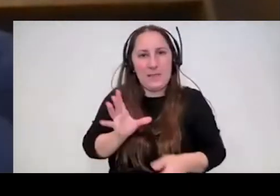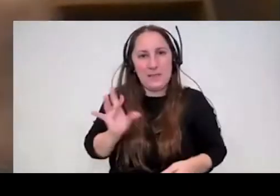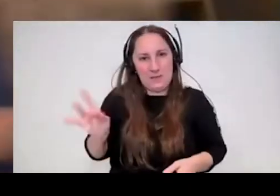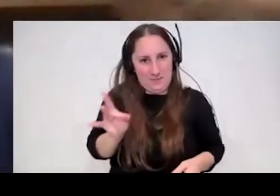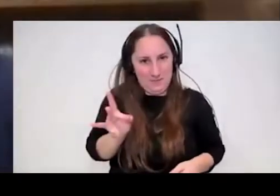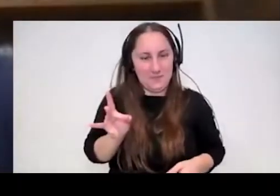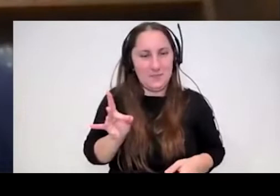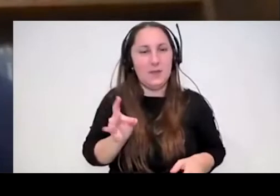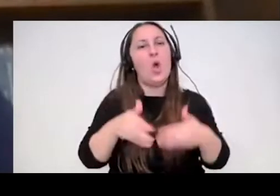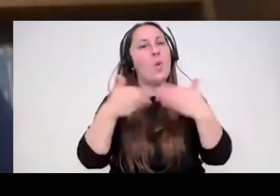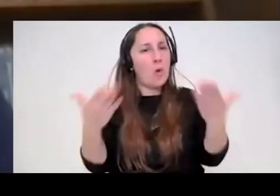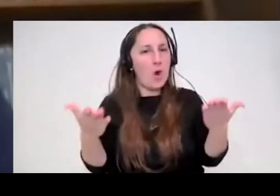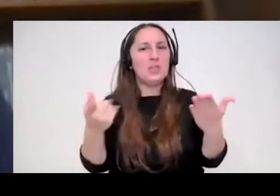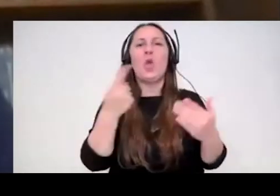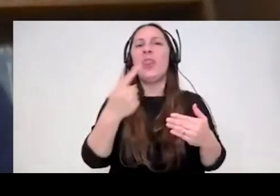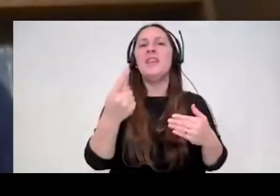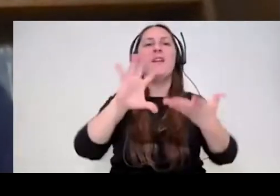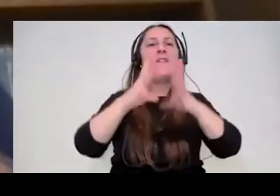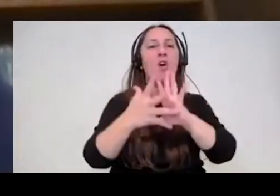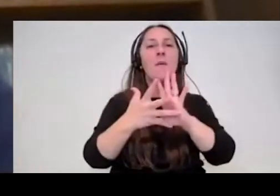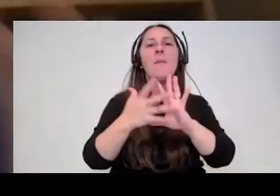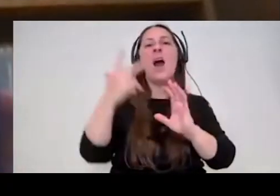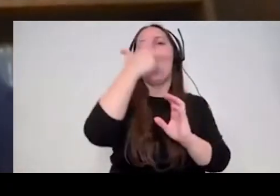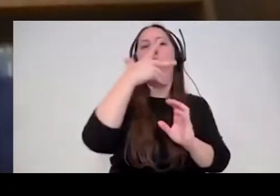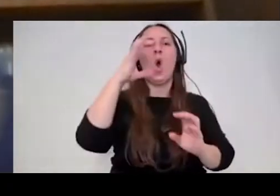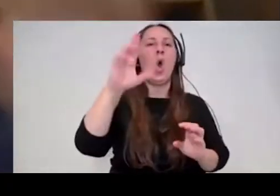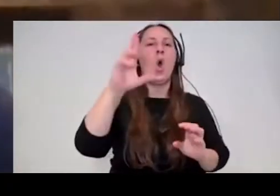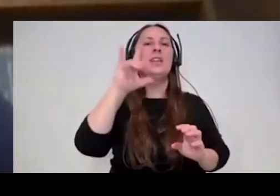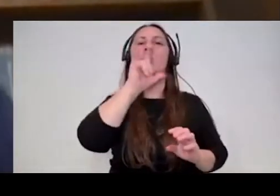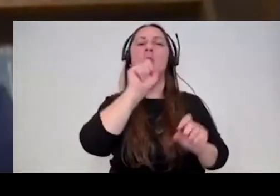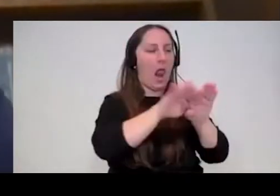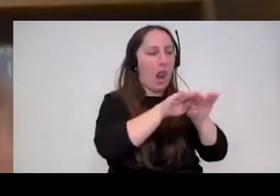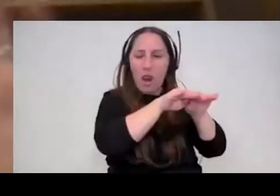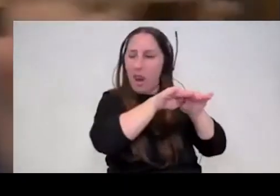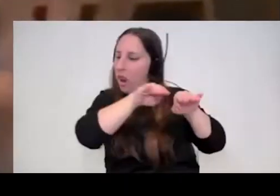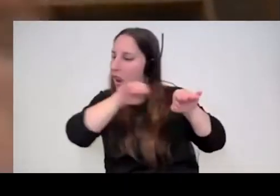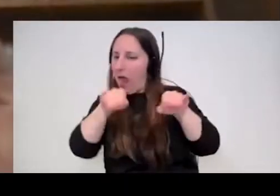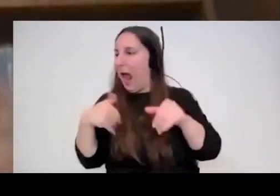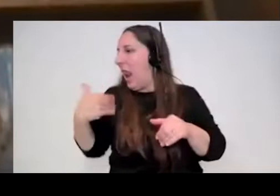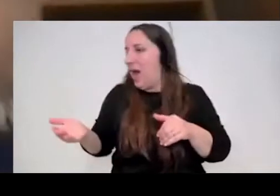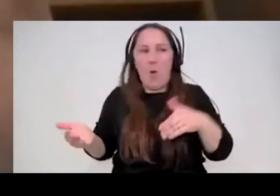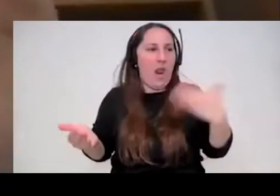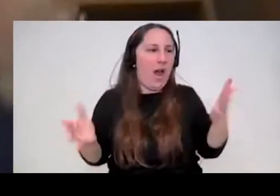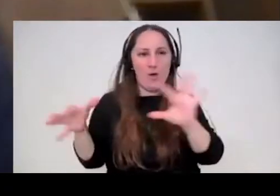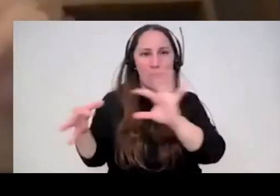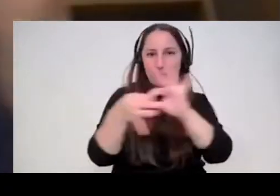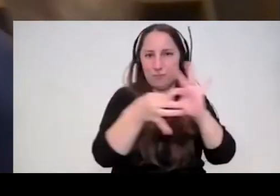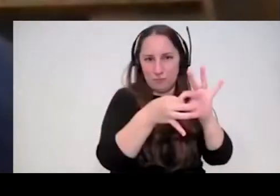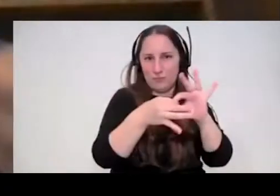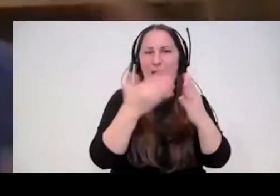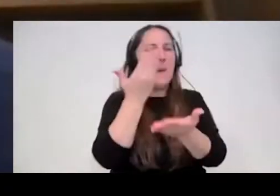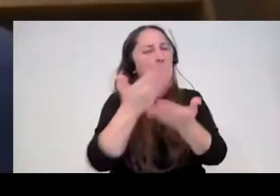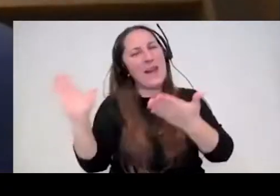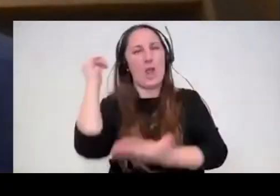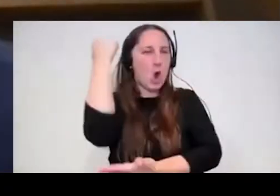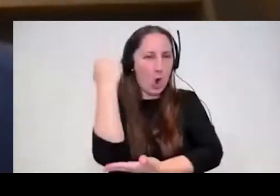eso se dice que es horizontal, ¿no? Es más allá de la actividad económica, por ejemplo, de la empresa en